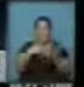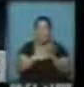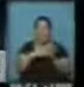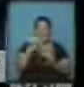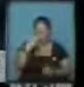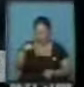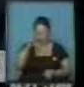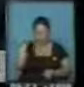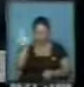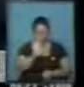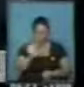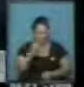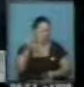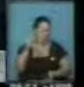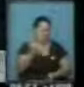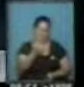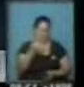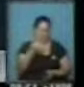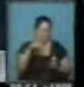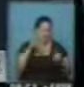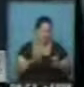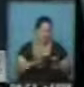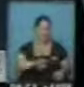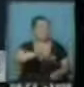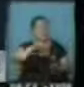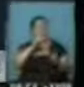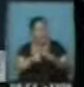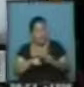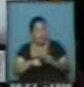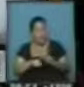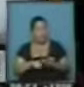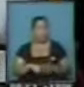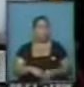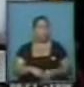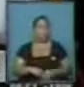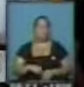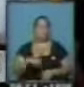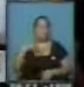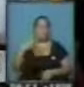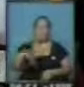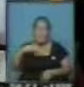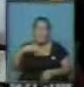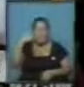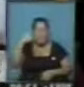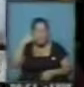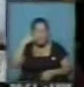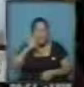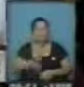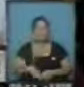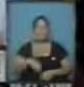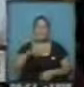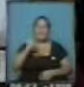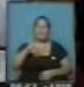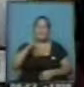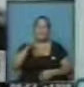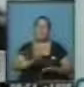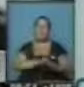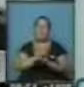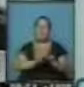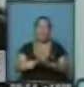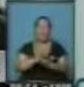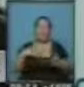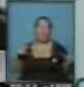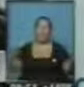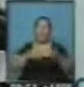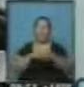van, así que también desmentimos esta cuestión. Pero en segundo lugar, lo que hay que tener en la cabeza es que es necesaria una solución integral.